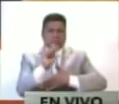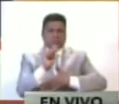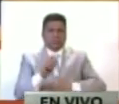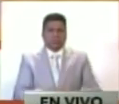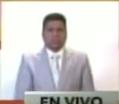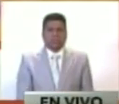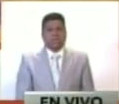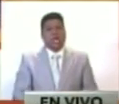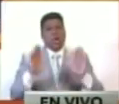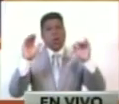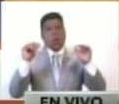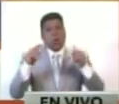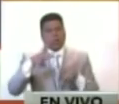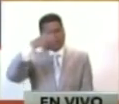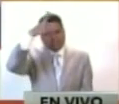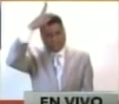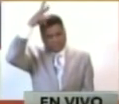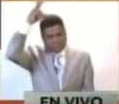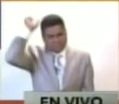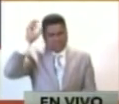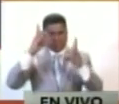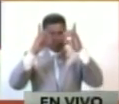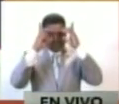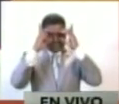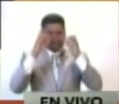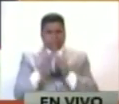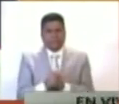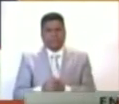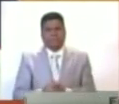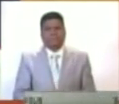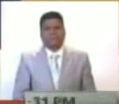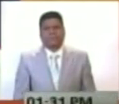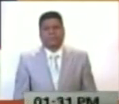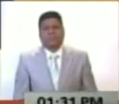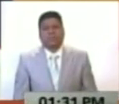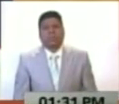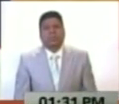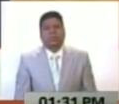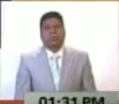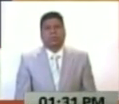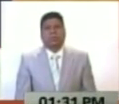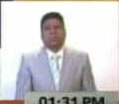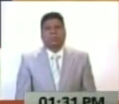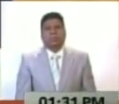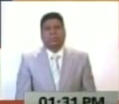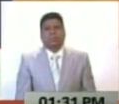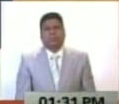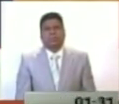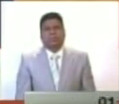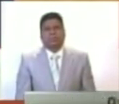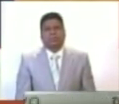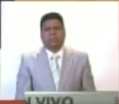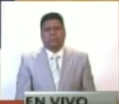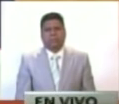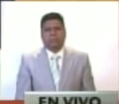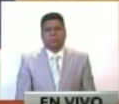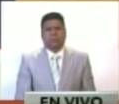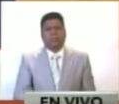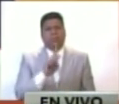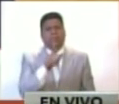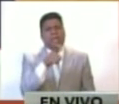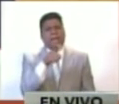Hola, ¿cómo está, canciller? Canciller, uno de los debates en la minual fue pasar del discurso a la acción. Un poco me pliego entonces a lo que